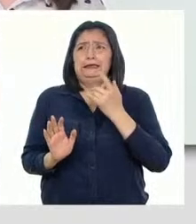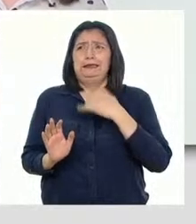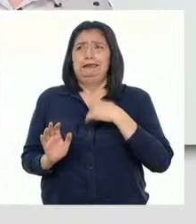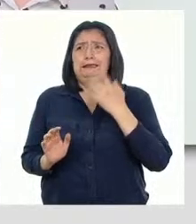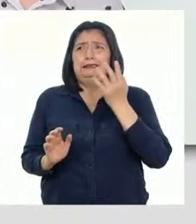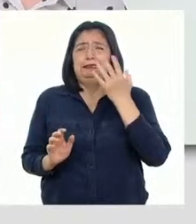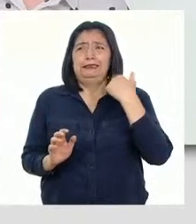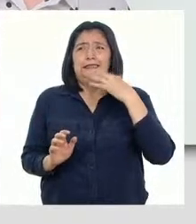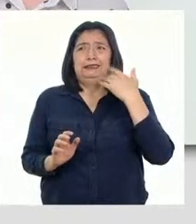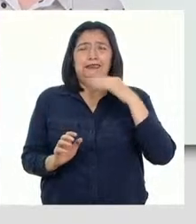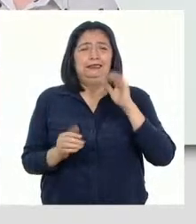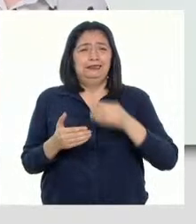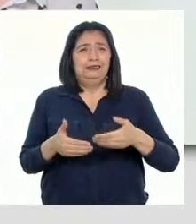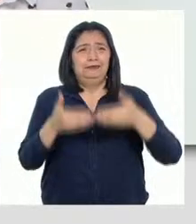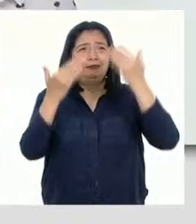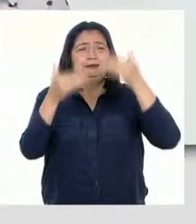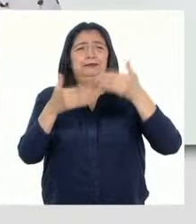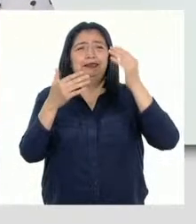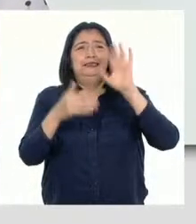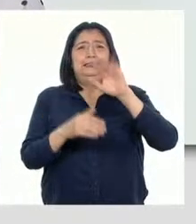me subí el pronter.